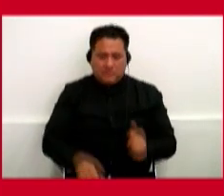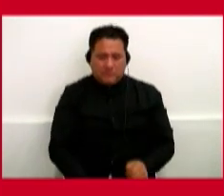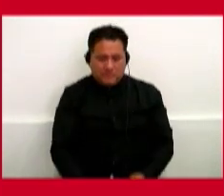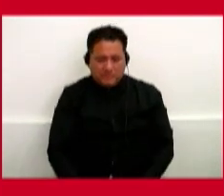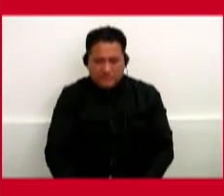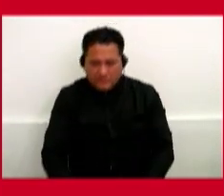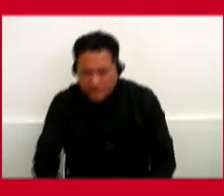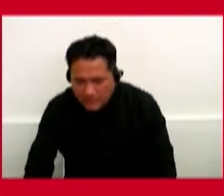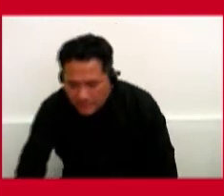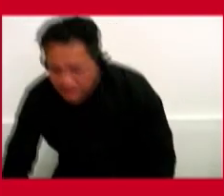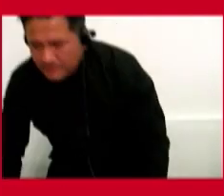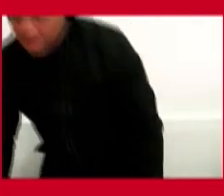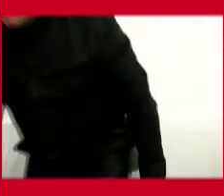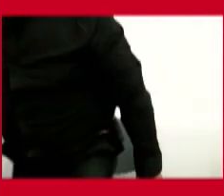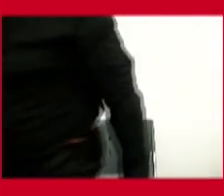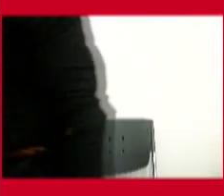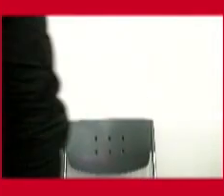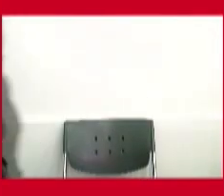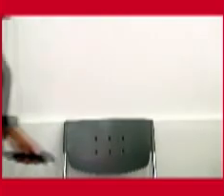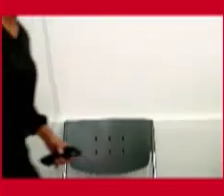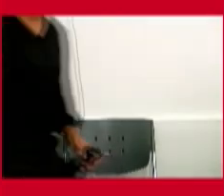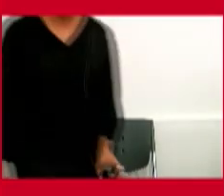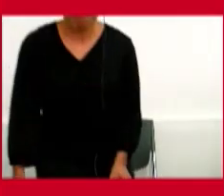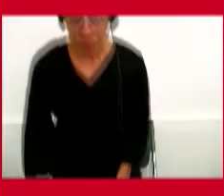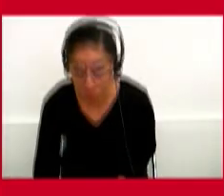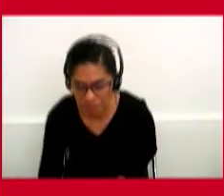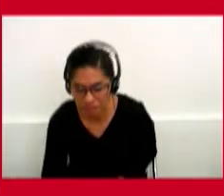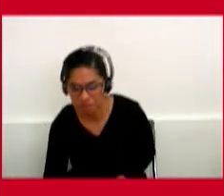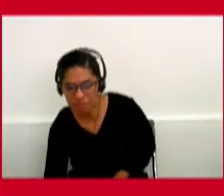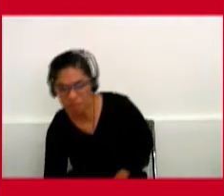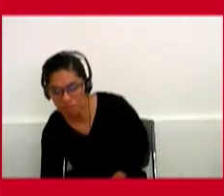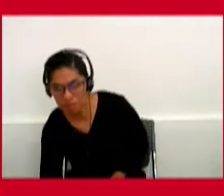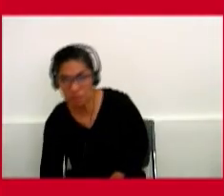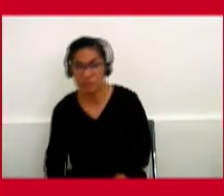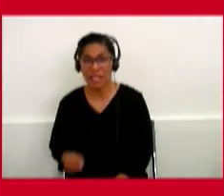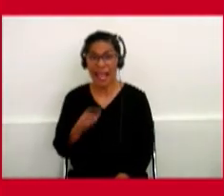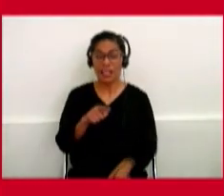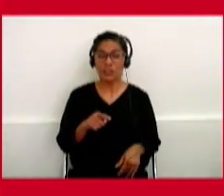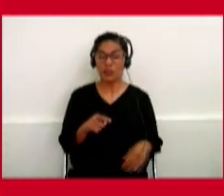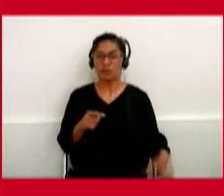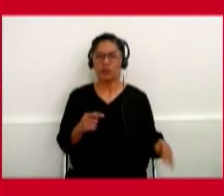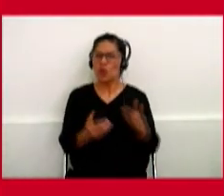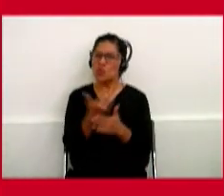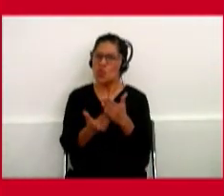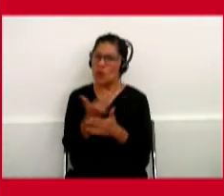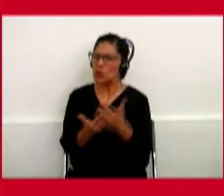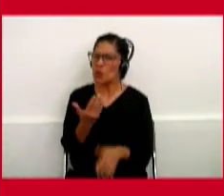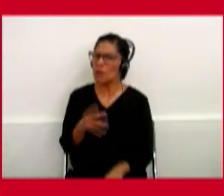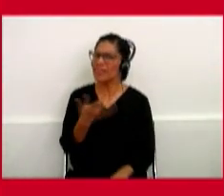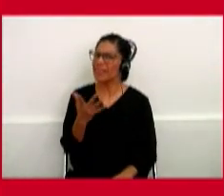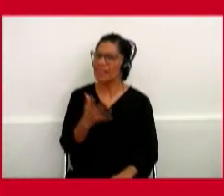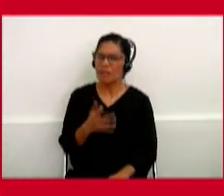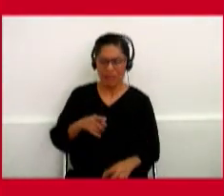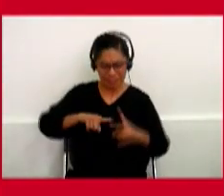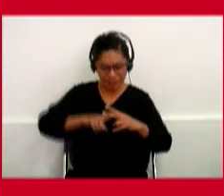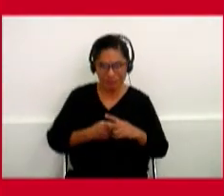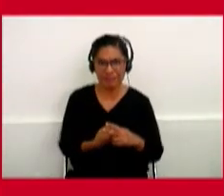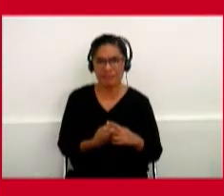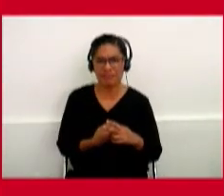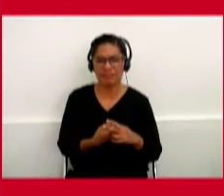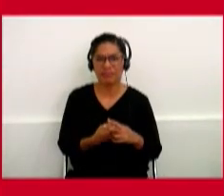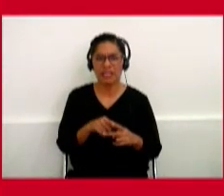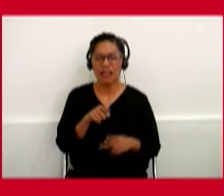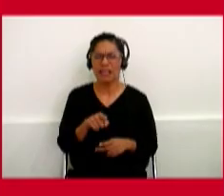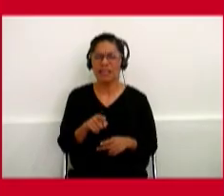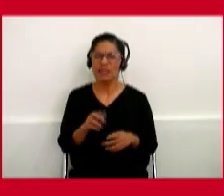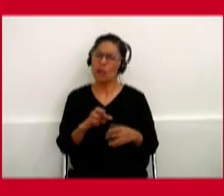de innovación y nos permitió hacer 4 disparos de arranque, solo arranque. ¿Ya? ¿Por qué? Porque el